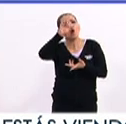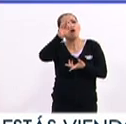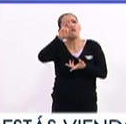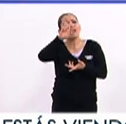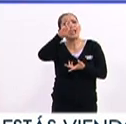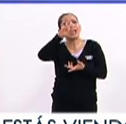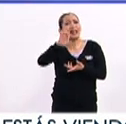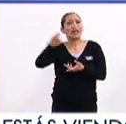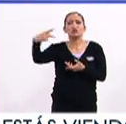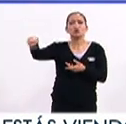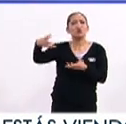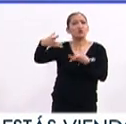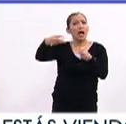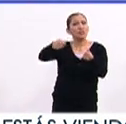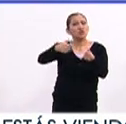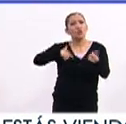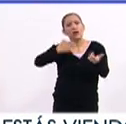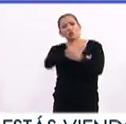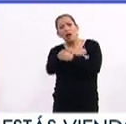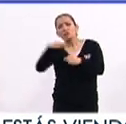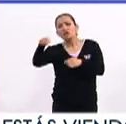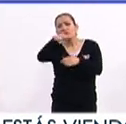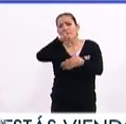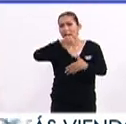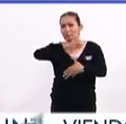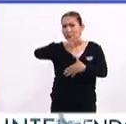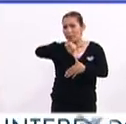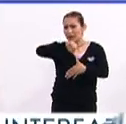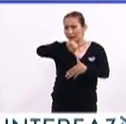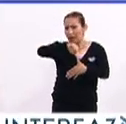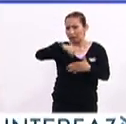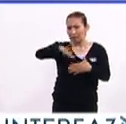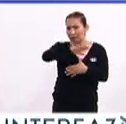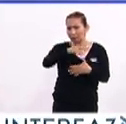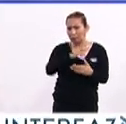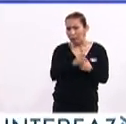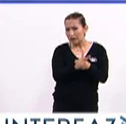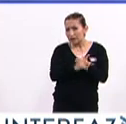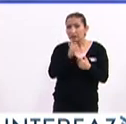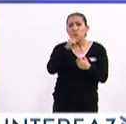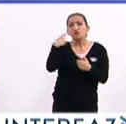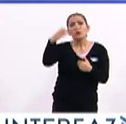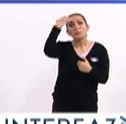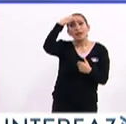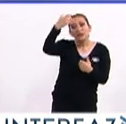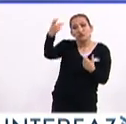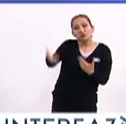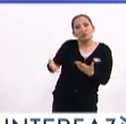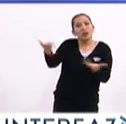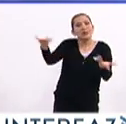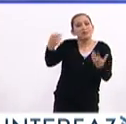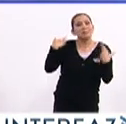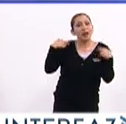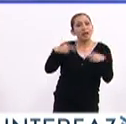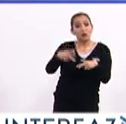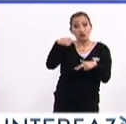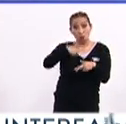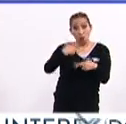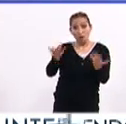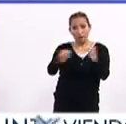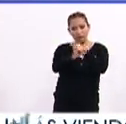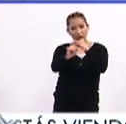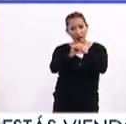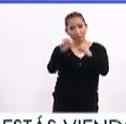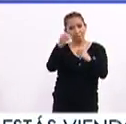qué piensas sobre el gasto en educación de los países de América Latina y sobre todo, pues compártenos tu experiencia como docente. Esto hazlo a las